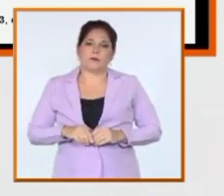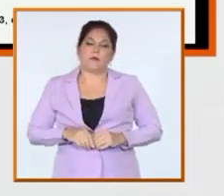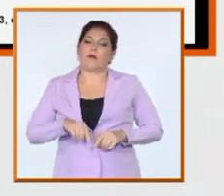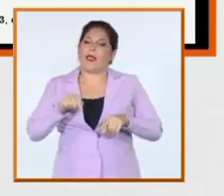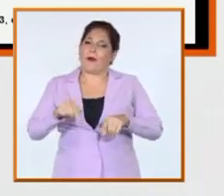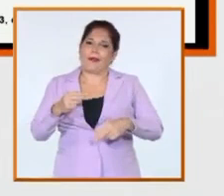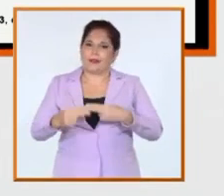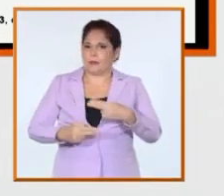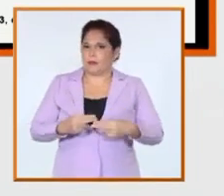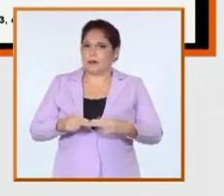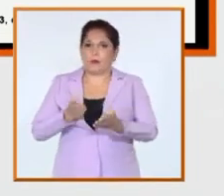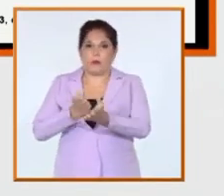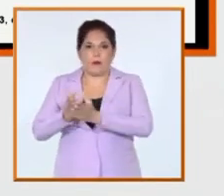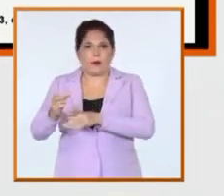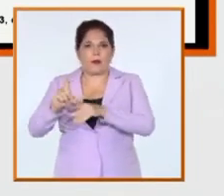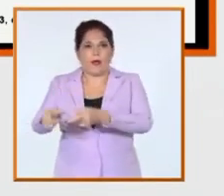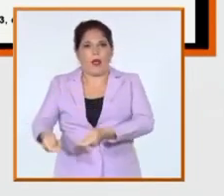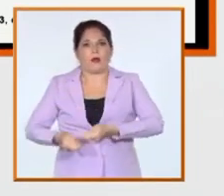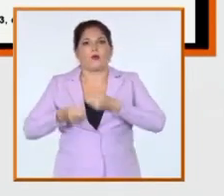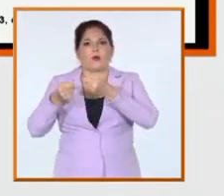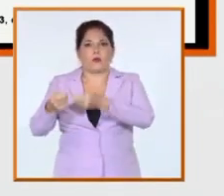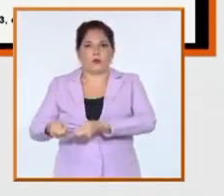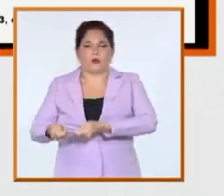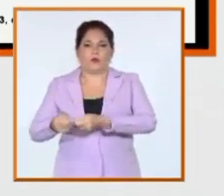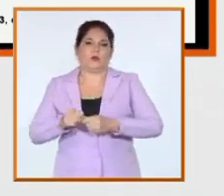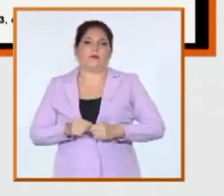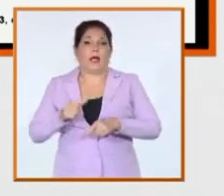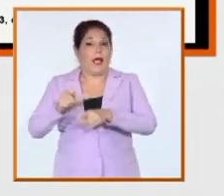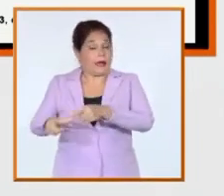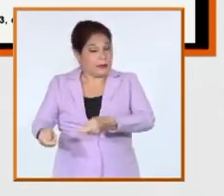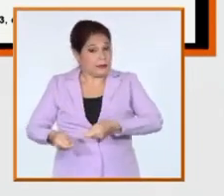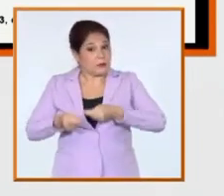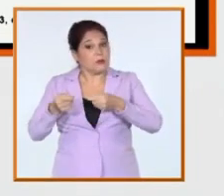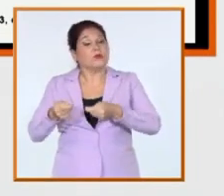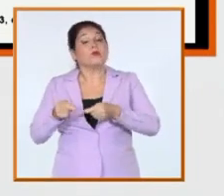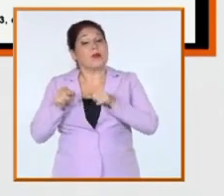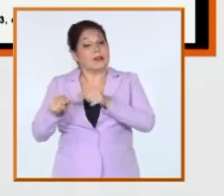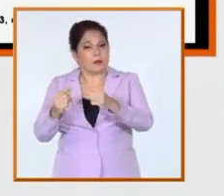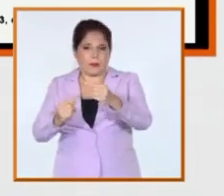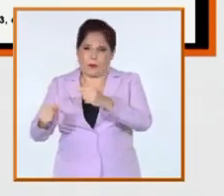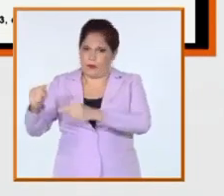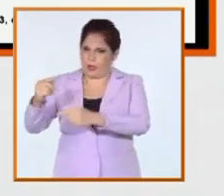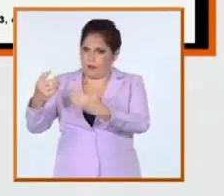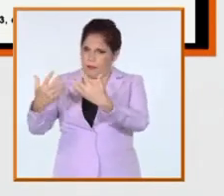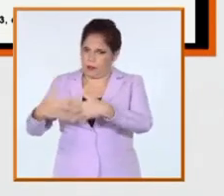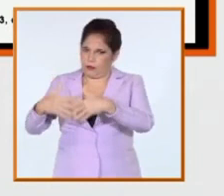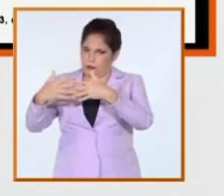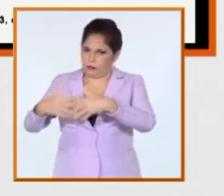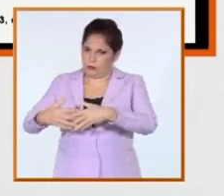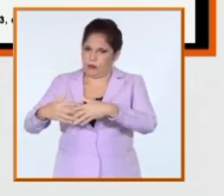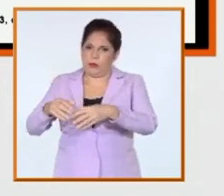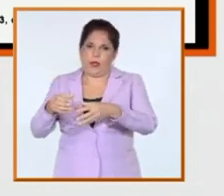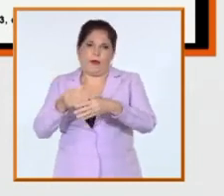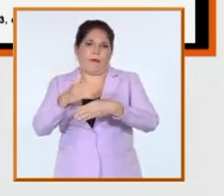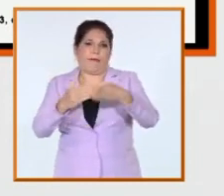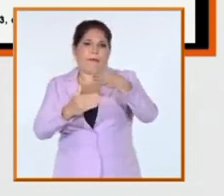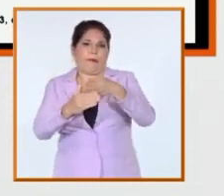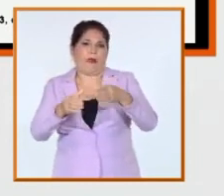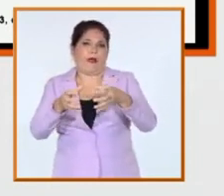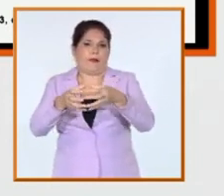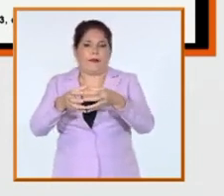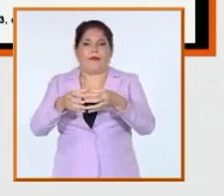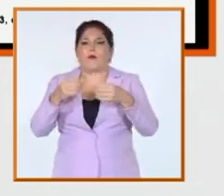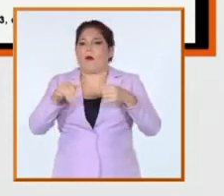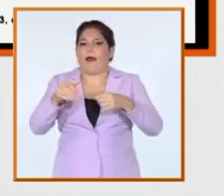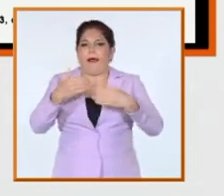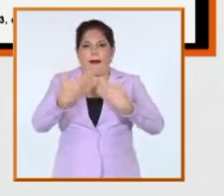una línea con ellos que también todo eso lo recoge la política recoge todo todo desde la producción de materiales desde las brigadas constructoras desde la